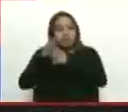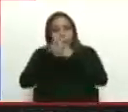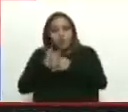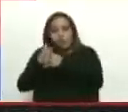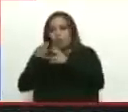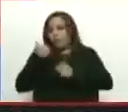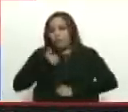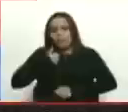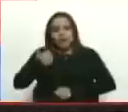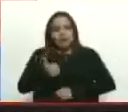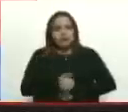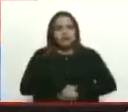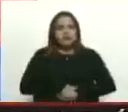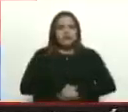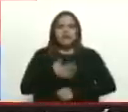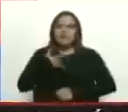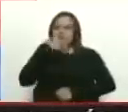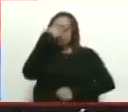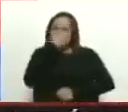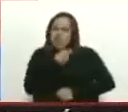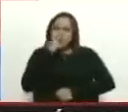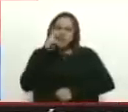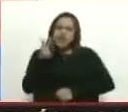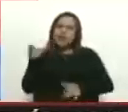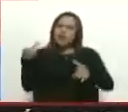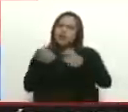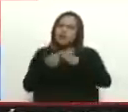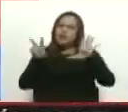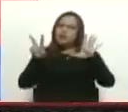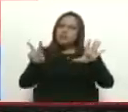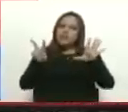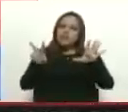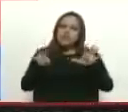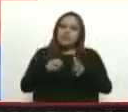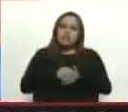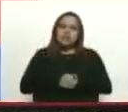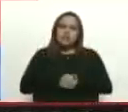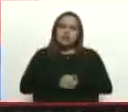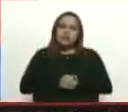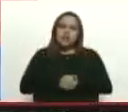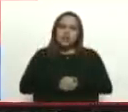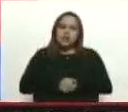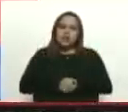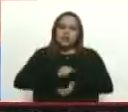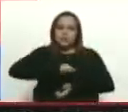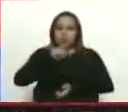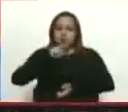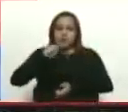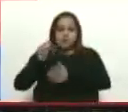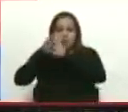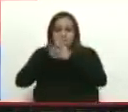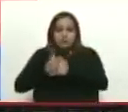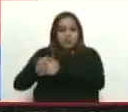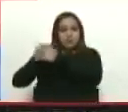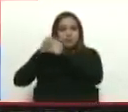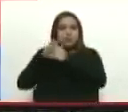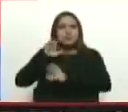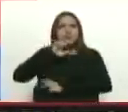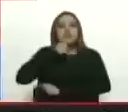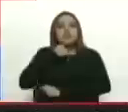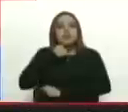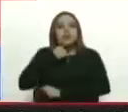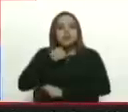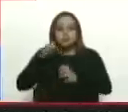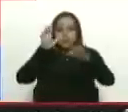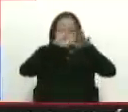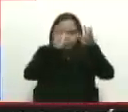mucha tristeza ver que el grupo de los 7 policías norteamericanos, Servicio Secreto de Estados Unidos, requisando a